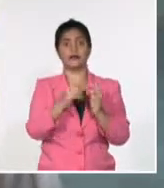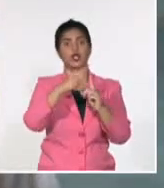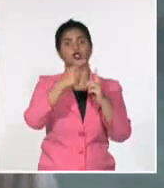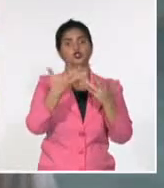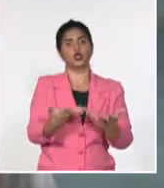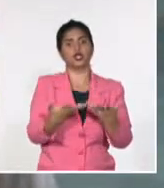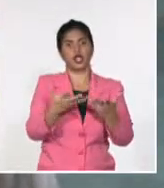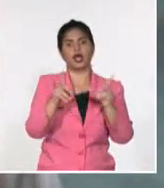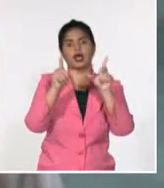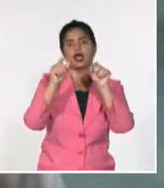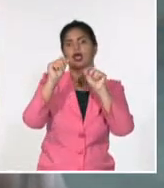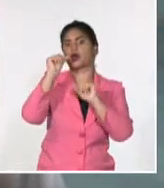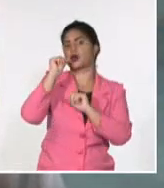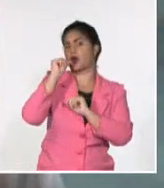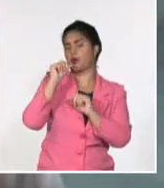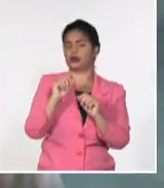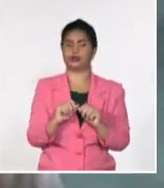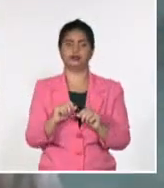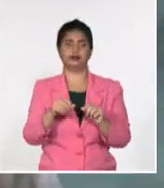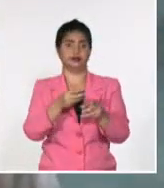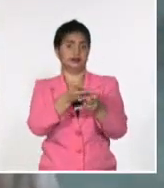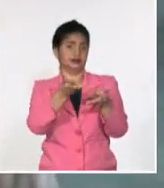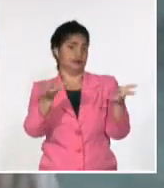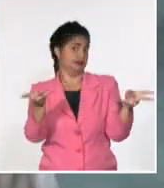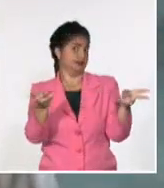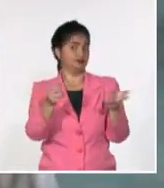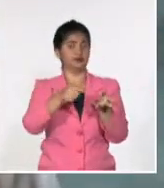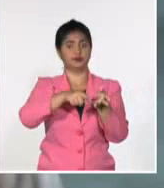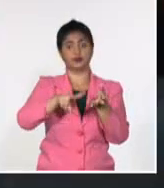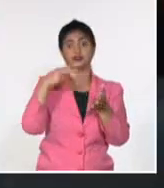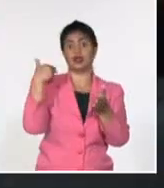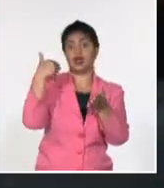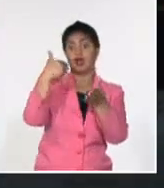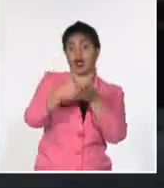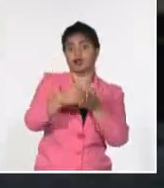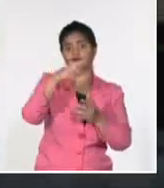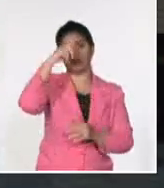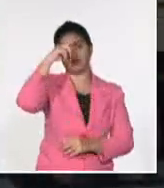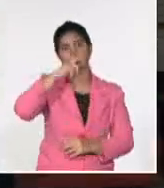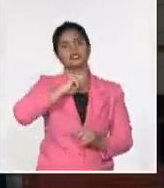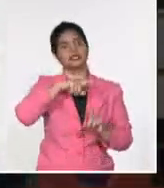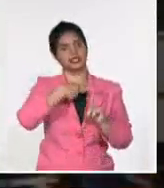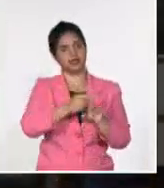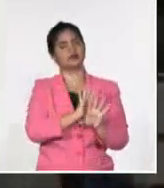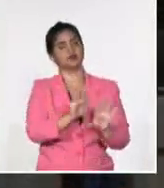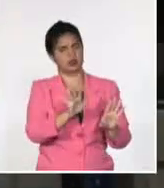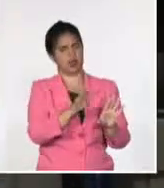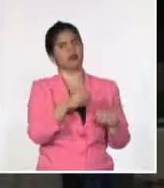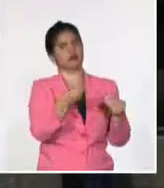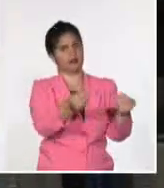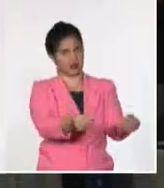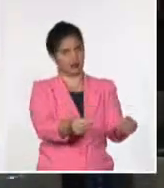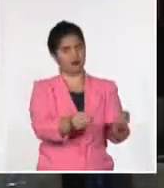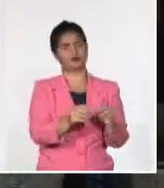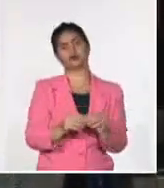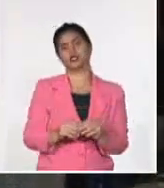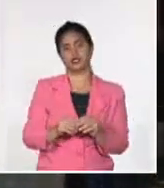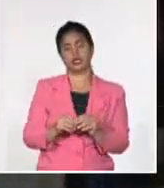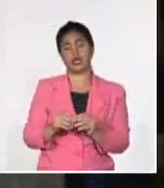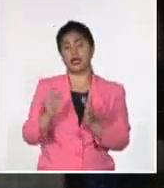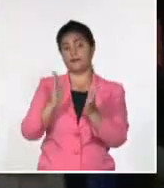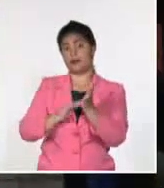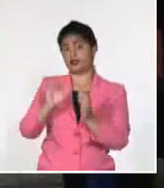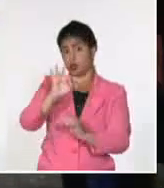distribuir en provincia completa la distribución hasta el mes de septiembre, y tenemos toda la compota del mes de octubre producida